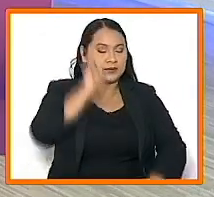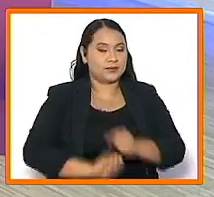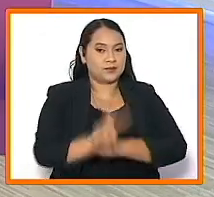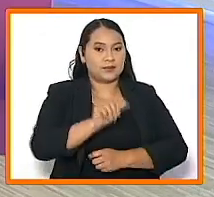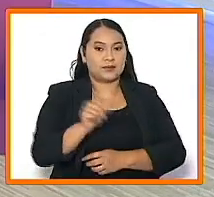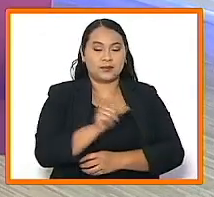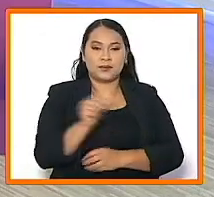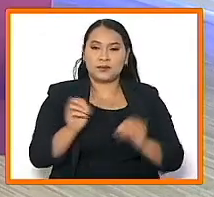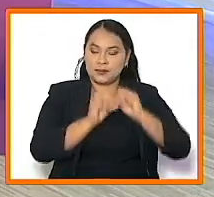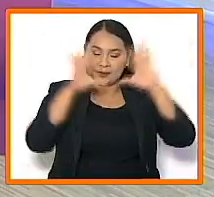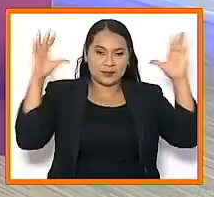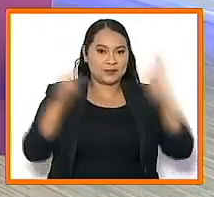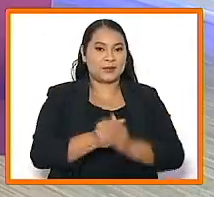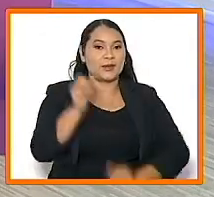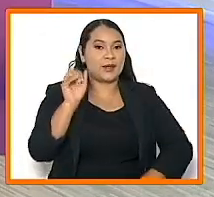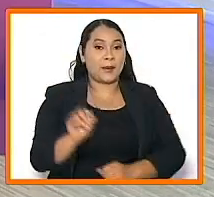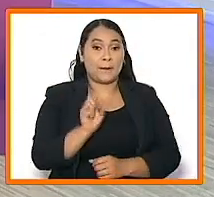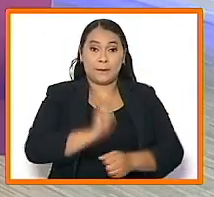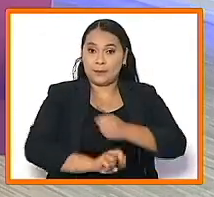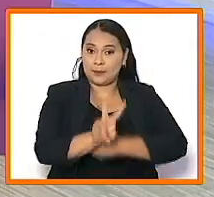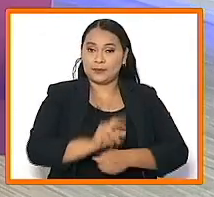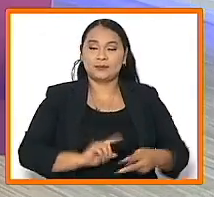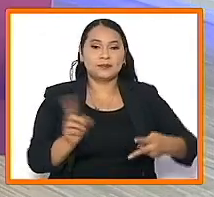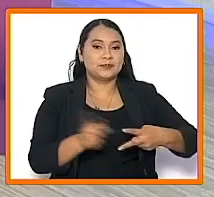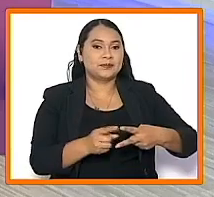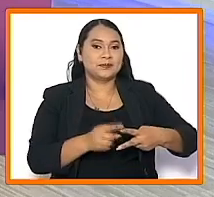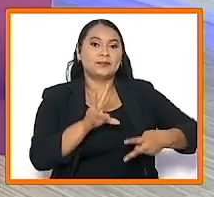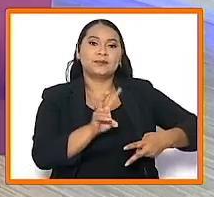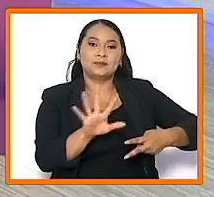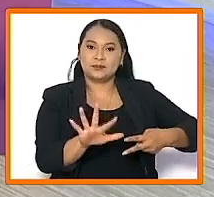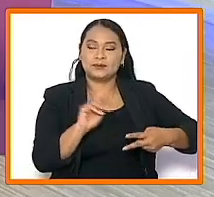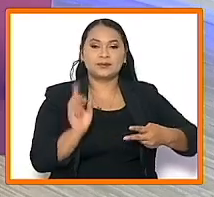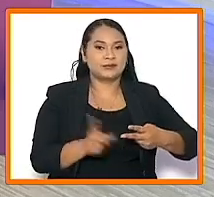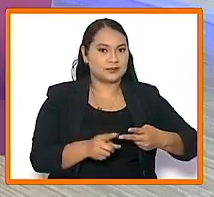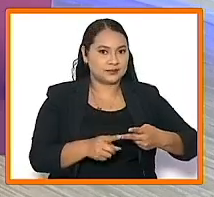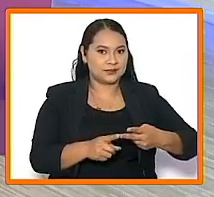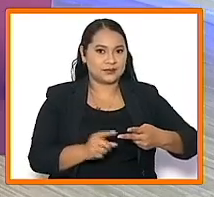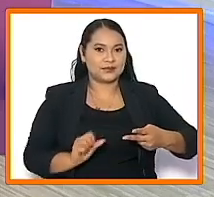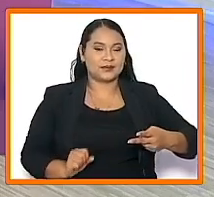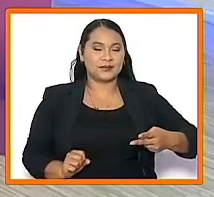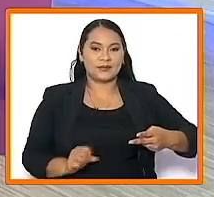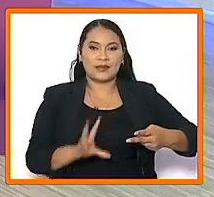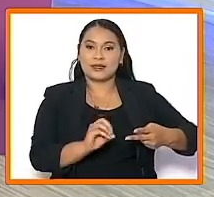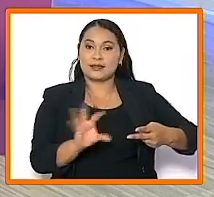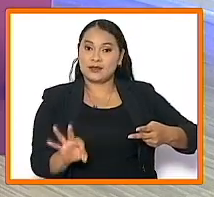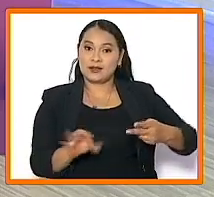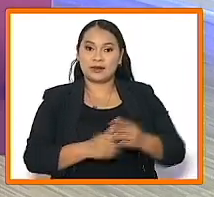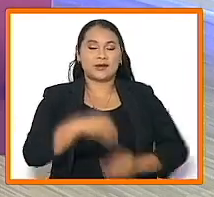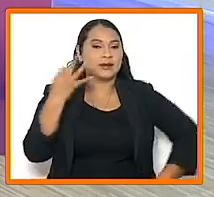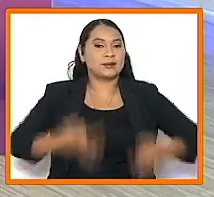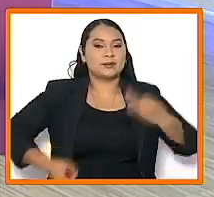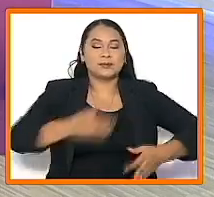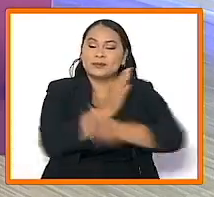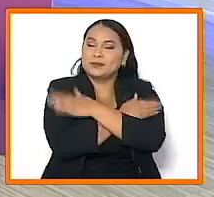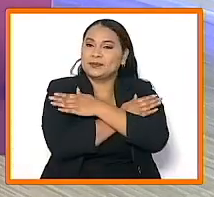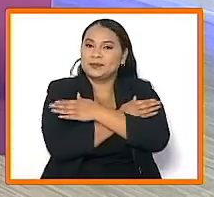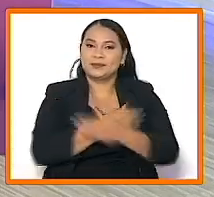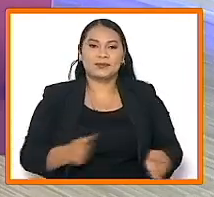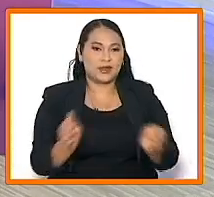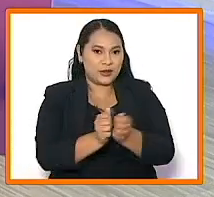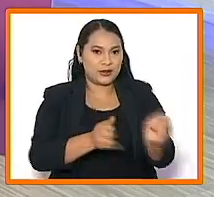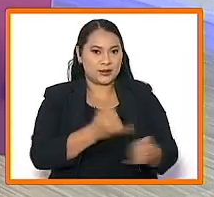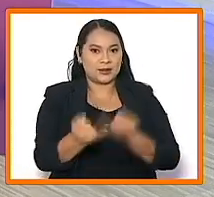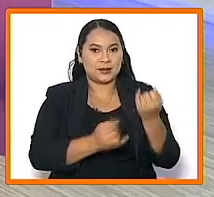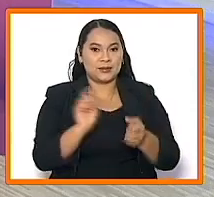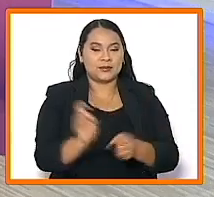esta mañana de jueves. Posición 1, 75. Posición 2, 09. Muchas felicidades. Acompáñame a pegar